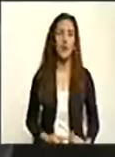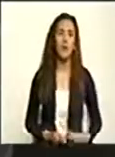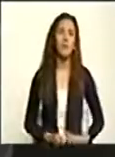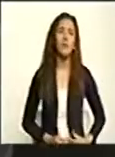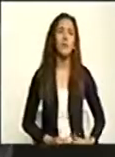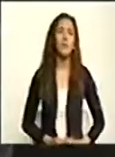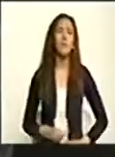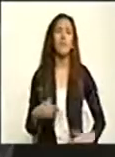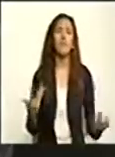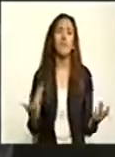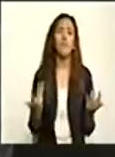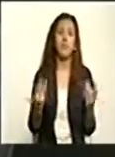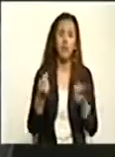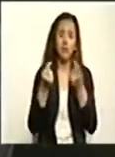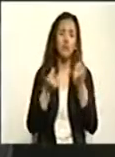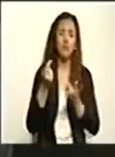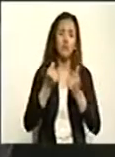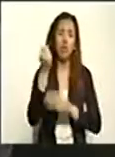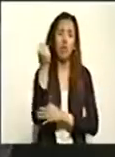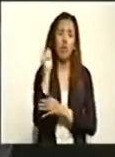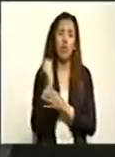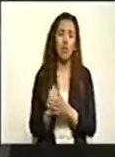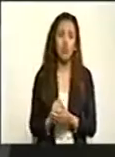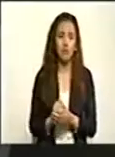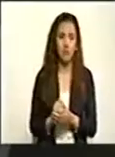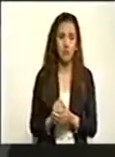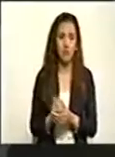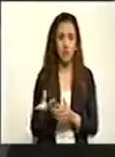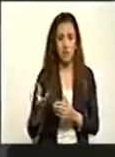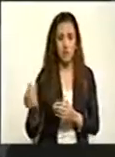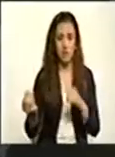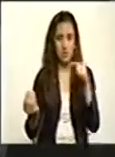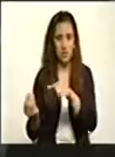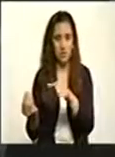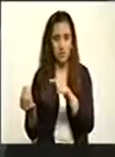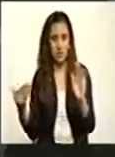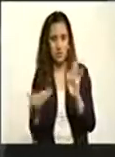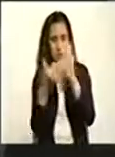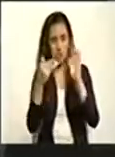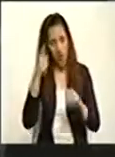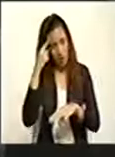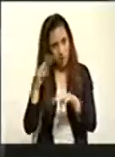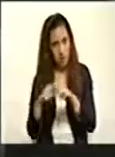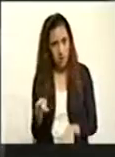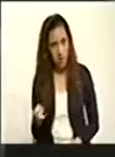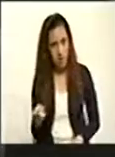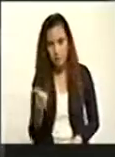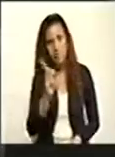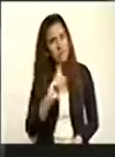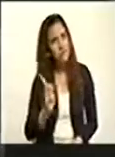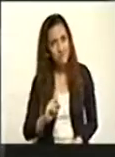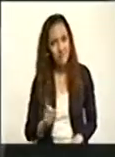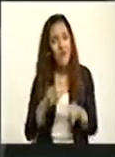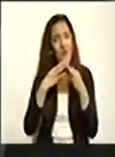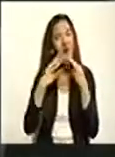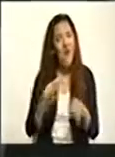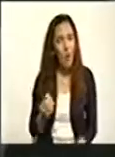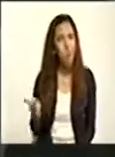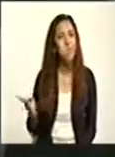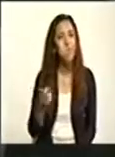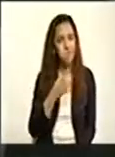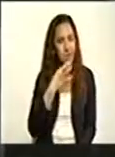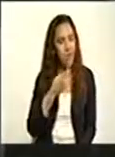por el deterioro de la economía, que no es invento de la oposición, es una realidad que hoy reflejan